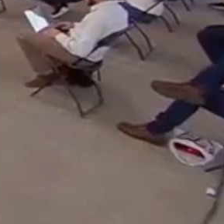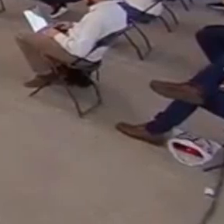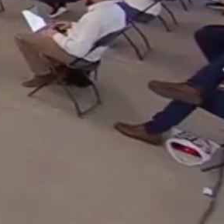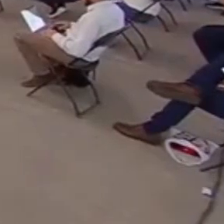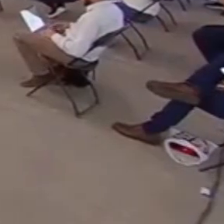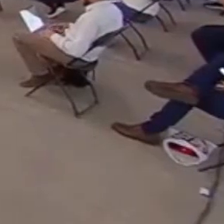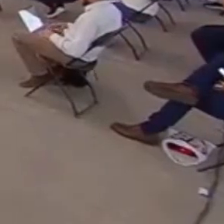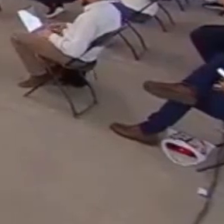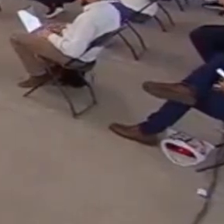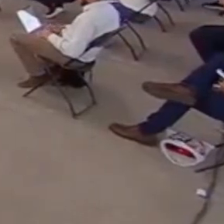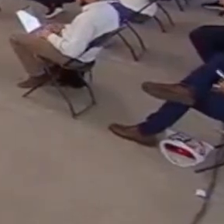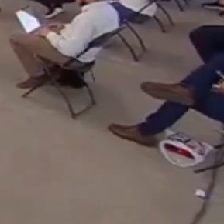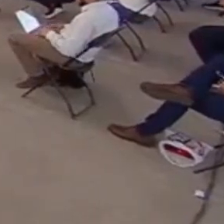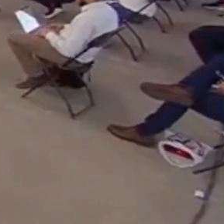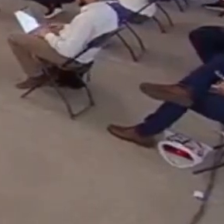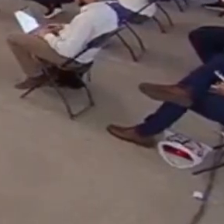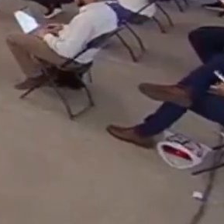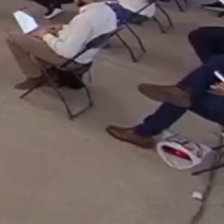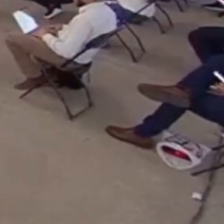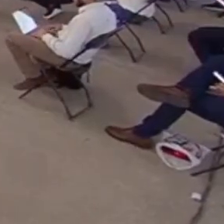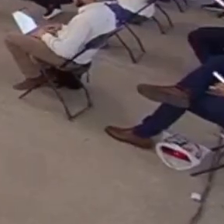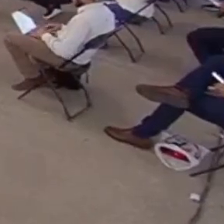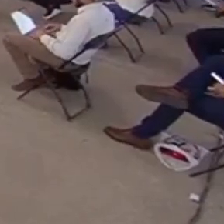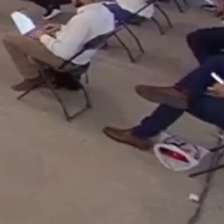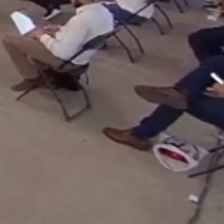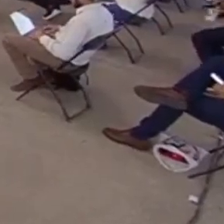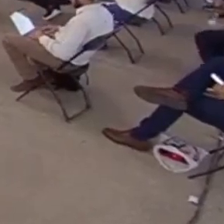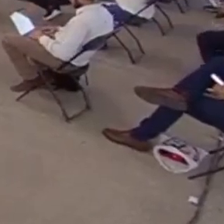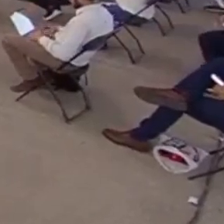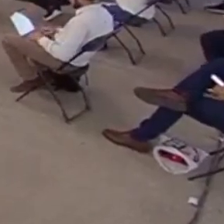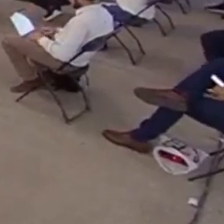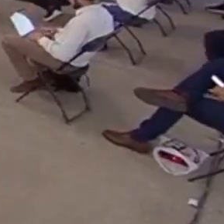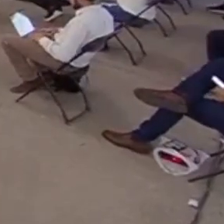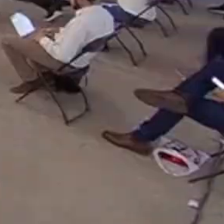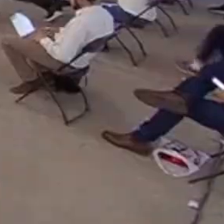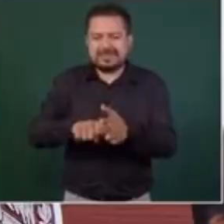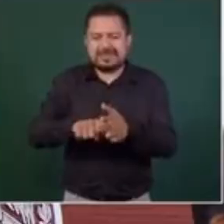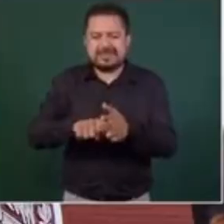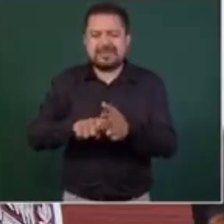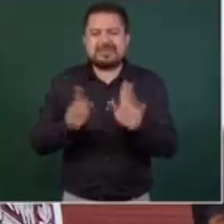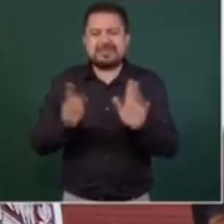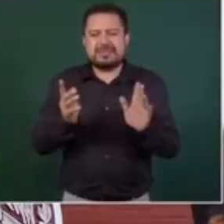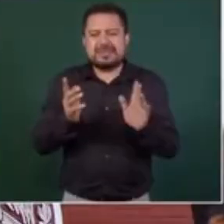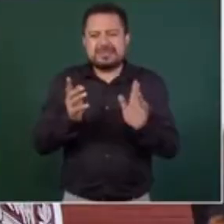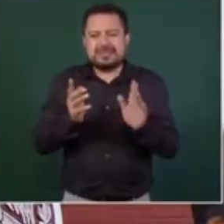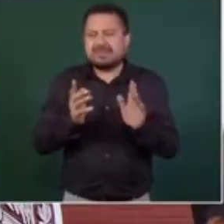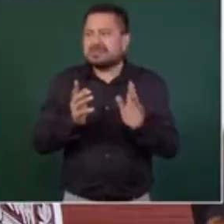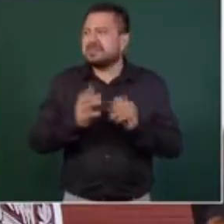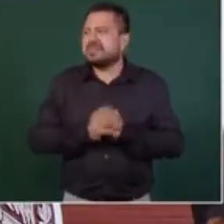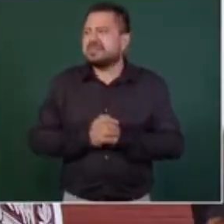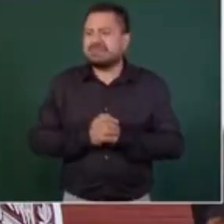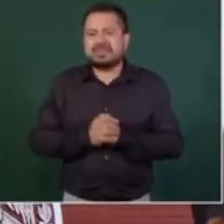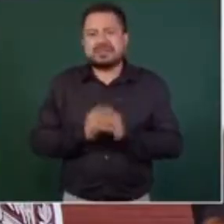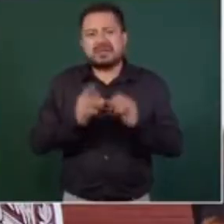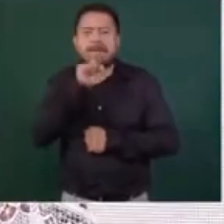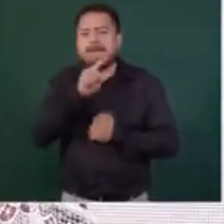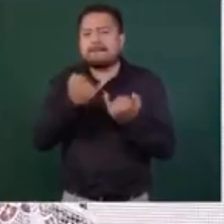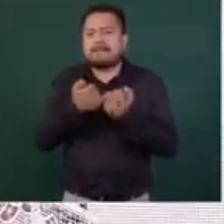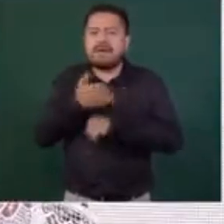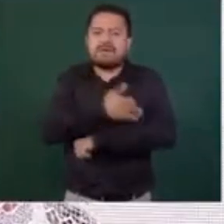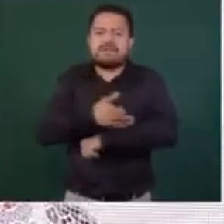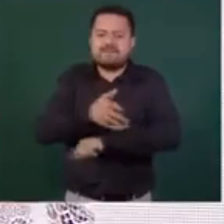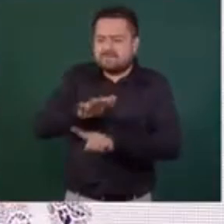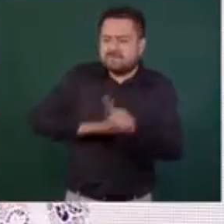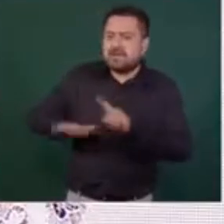Durante su primer visita en este año para evaluar el Plan General de Reconstrucción de Acapulco y Cuyuca de Benítez que coordina la gobernadora Evelyn